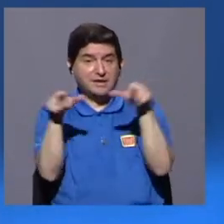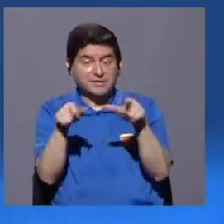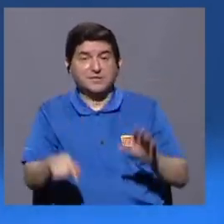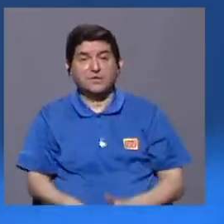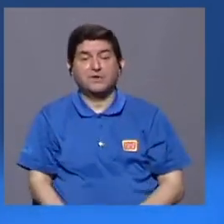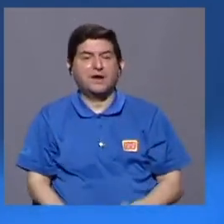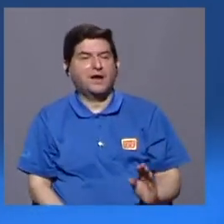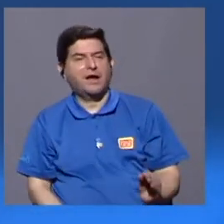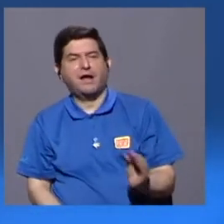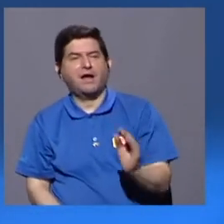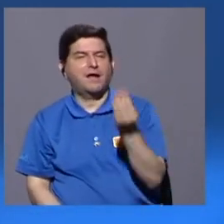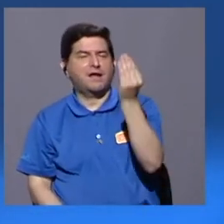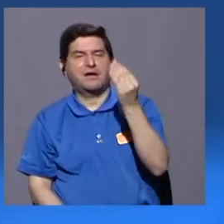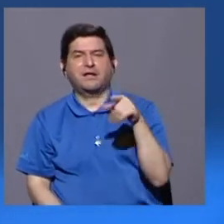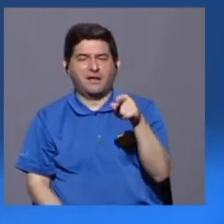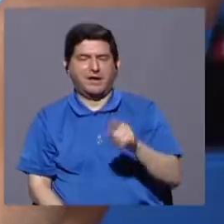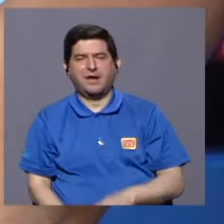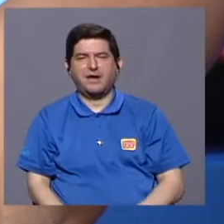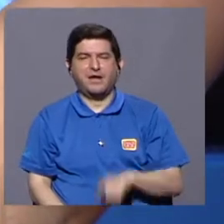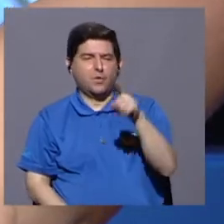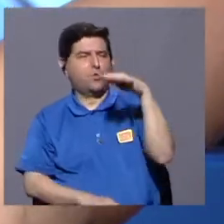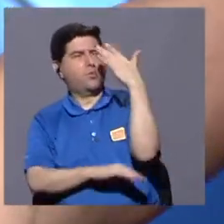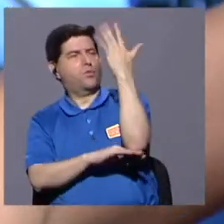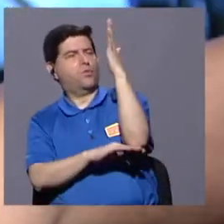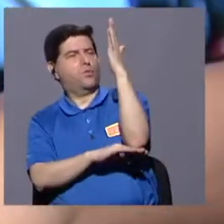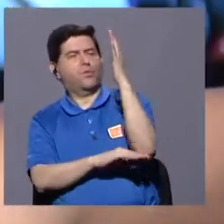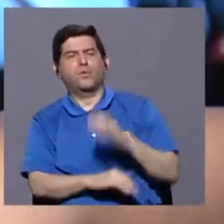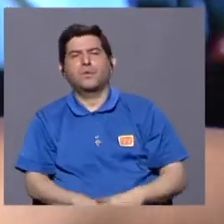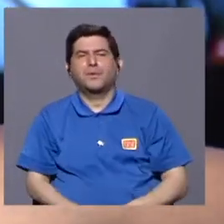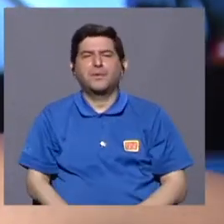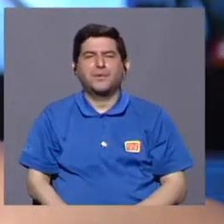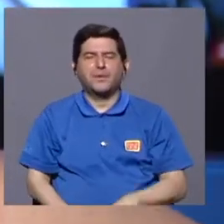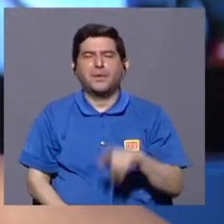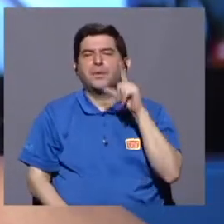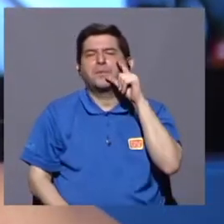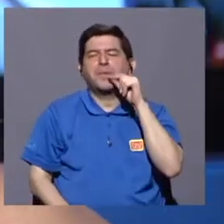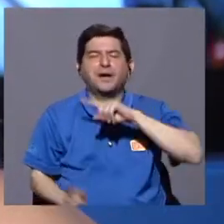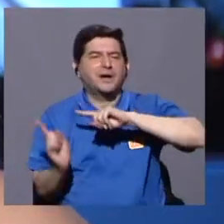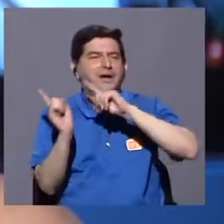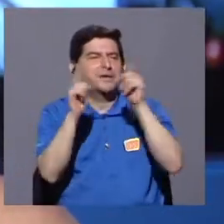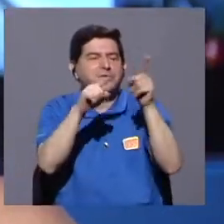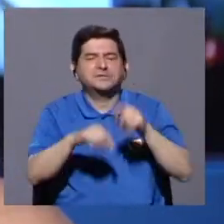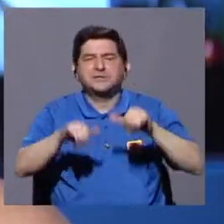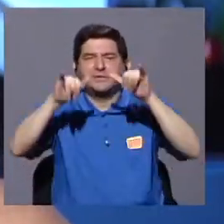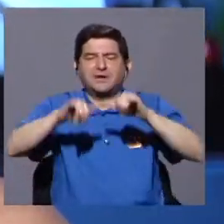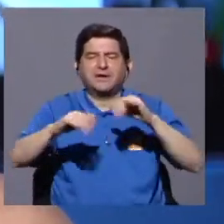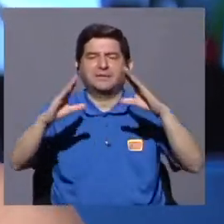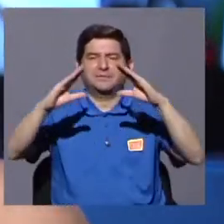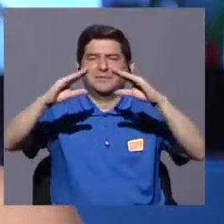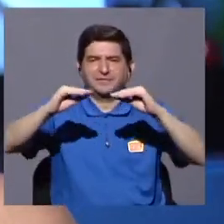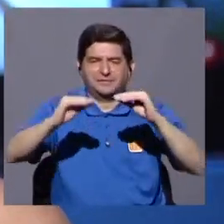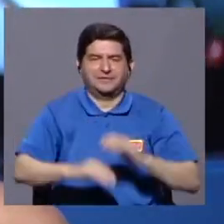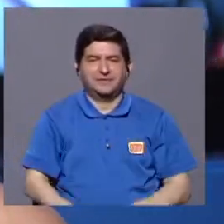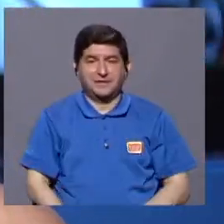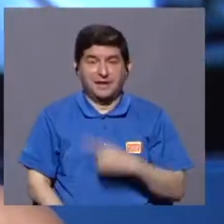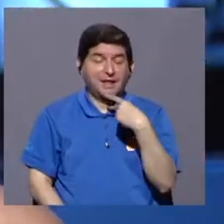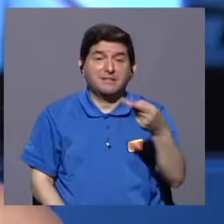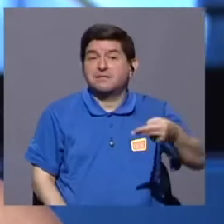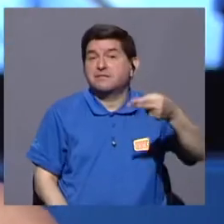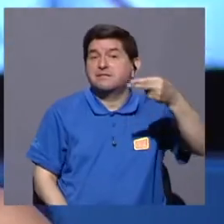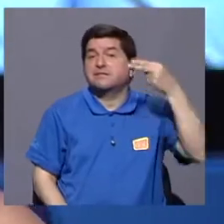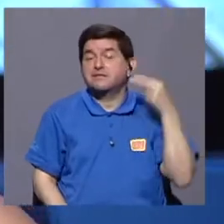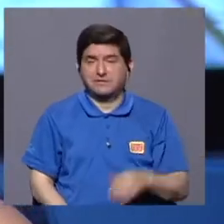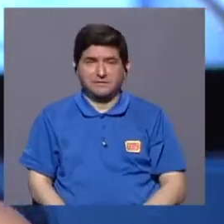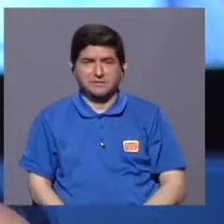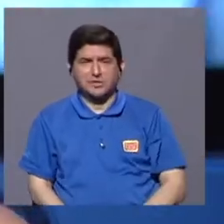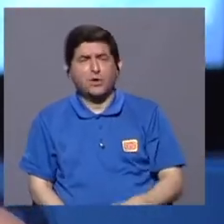una imponente ceiba en donde las aves iban a pasar la noche? Cuentan las historias